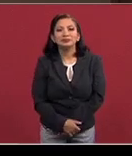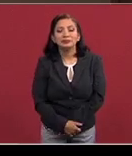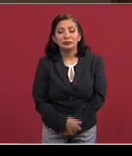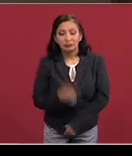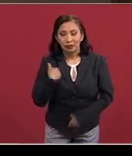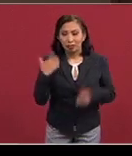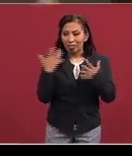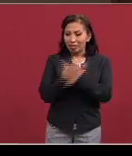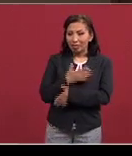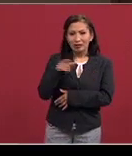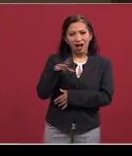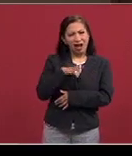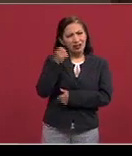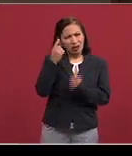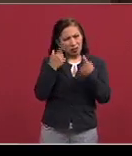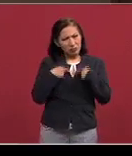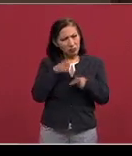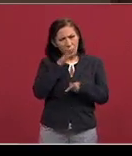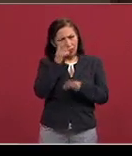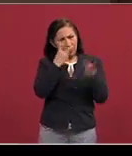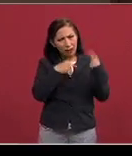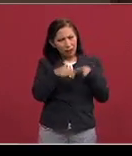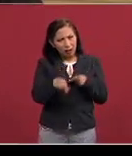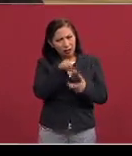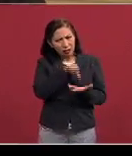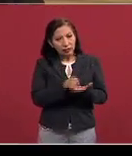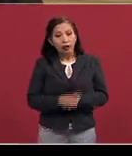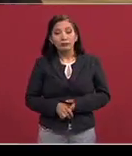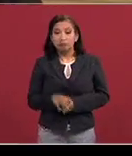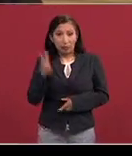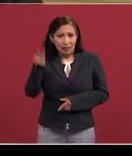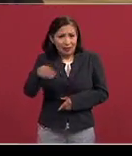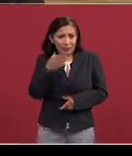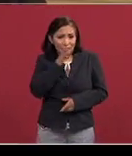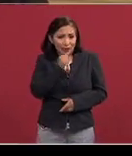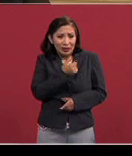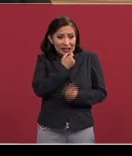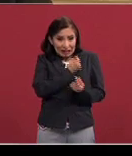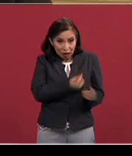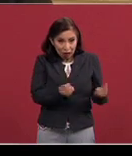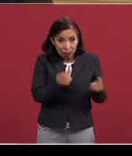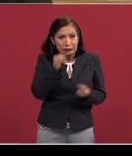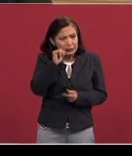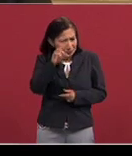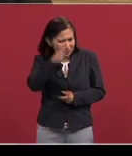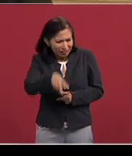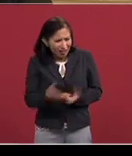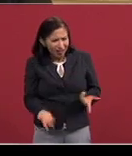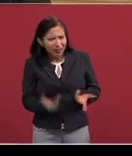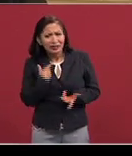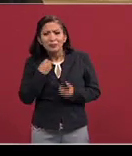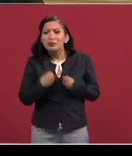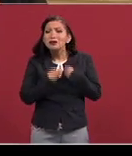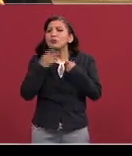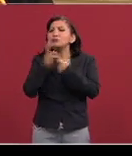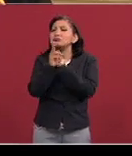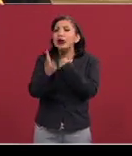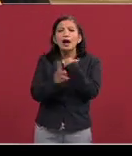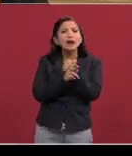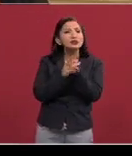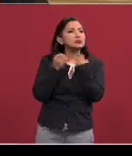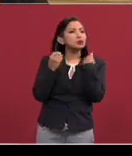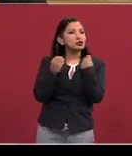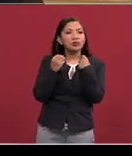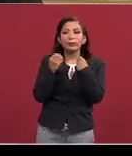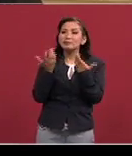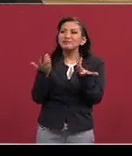sorprende un poco lo que me dices, ¿hay gente que no puede venir aquí al centro? Absolutamente. ¿Niños? Absolutamente, vivimos en un país con